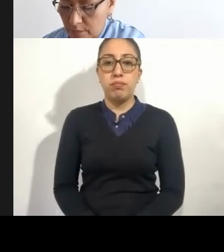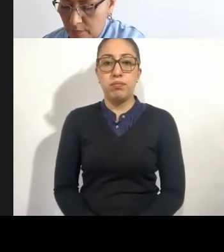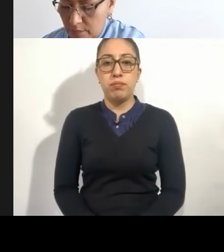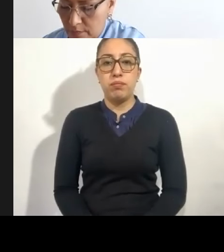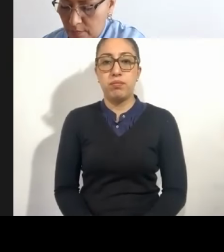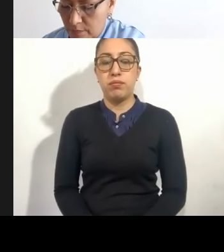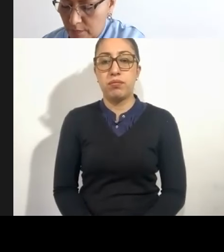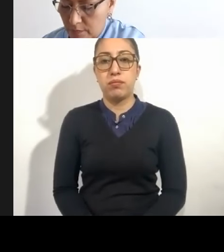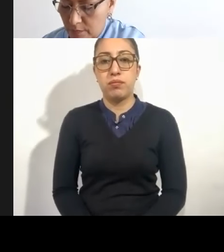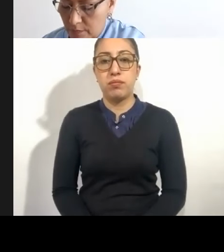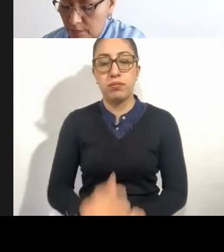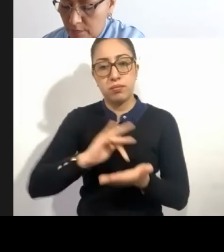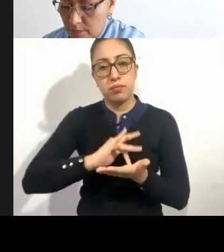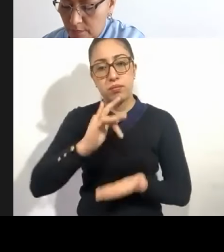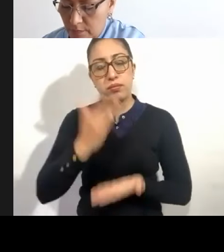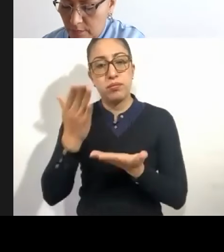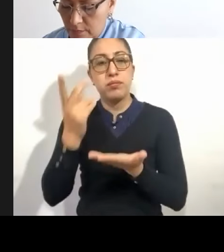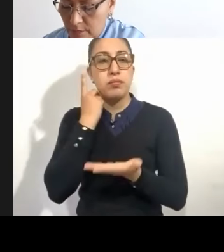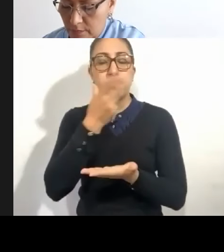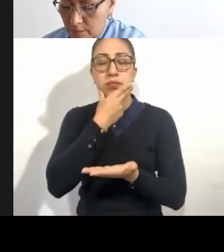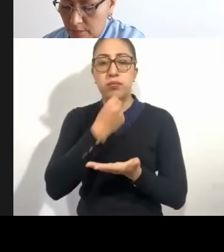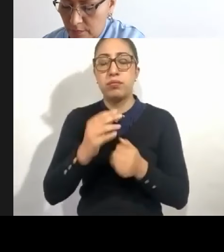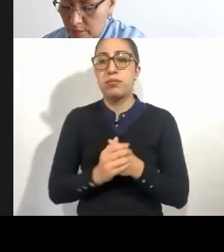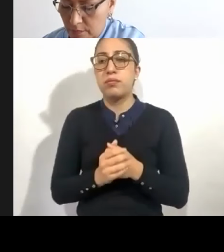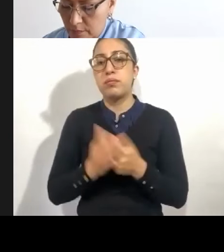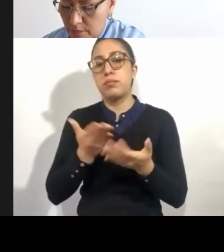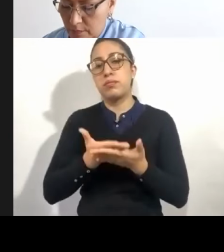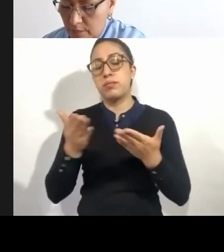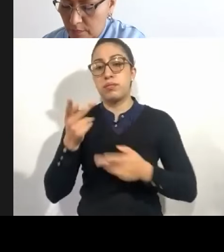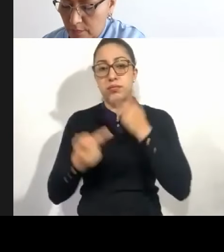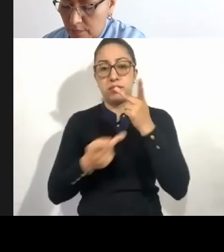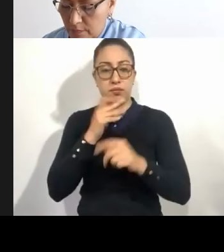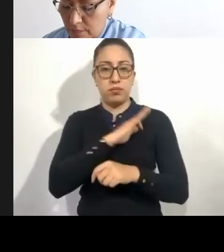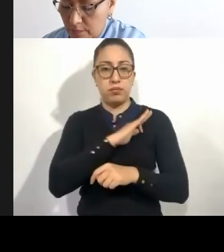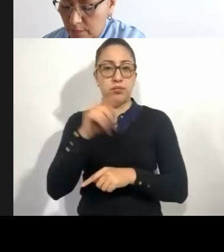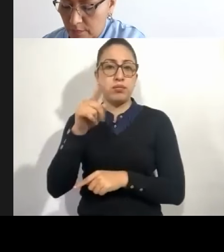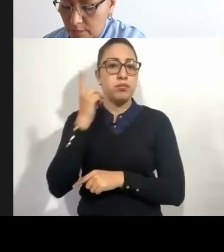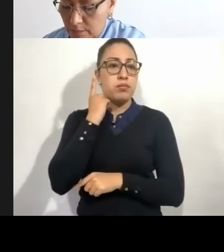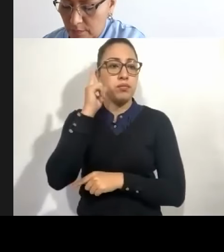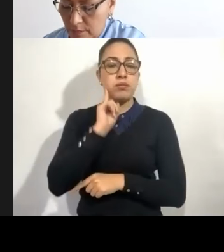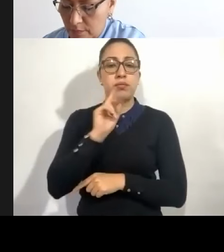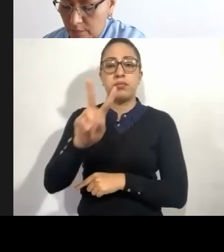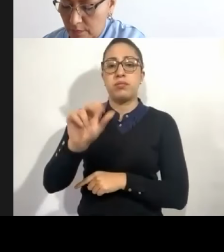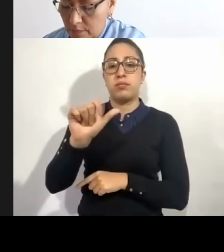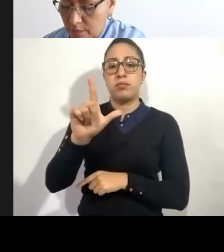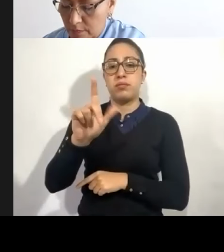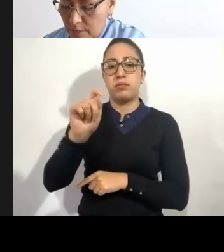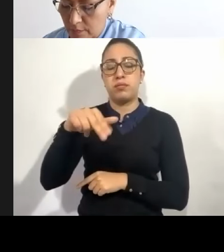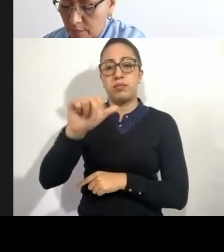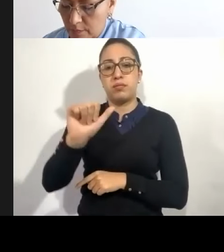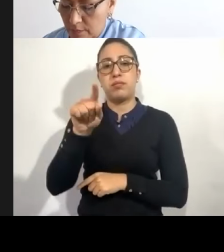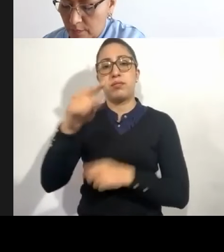Gracias, diputado. Damos el uso de la palabra a la diputada Valentina Batres por Morena. Adelante, diputada.